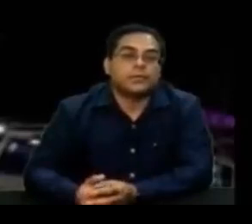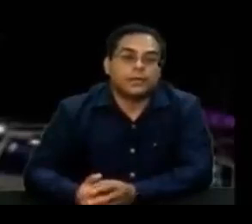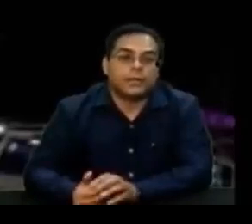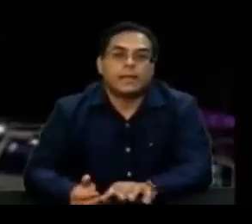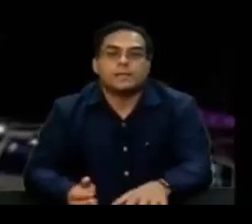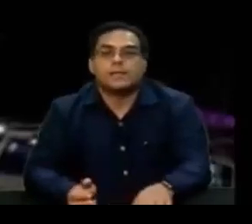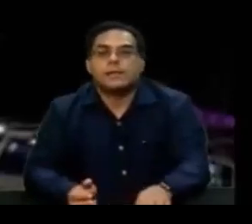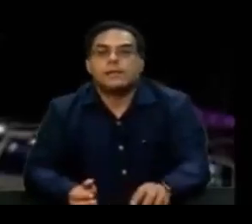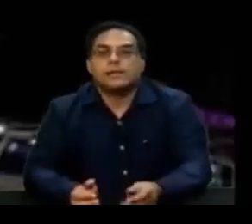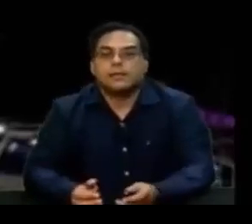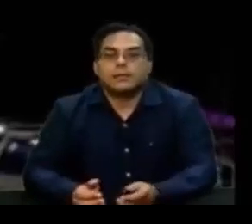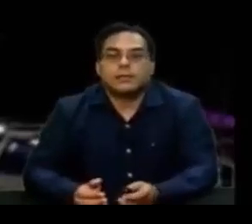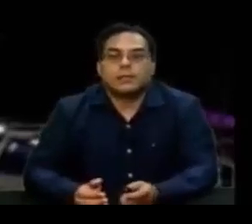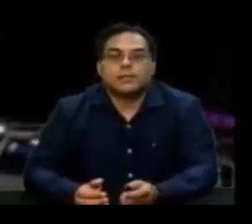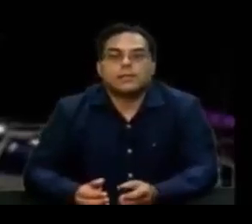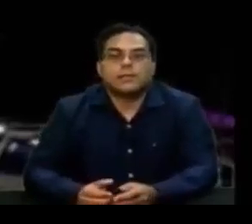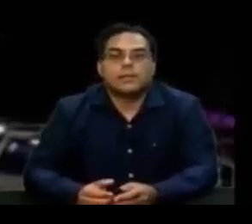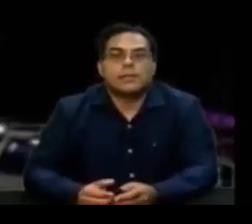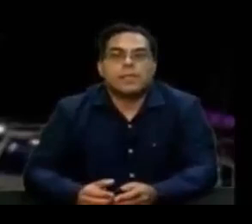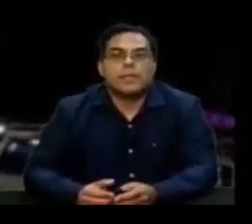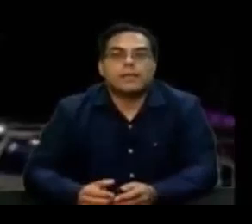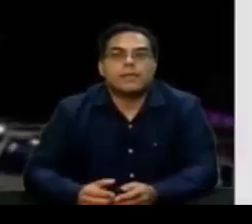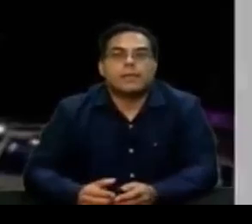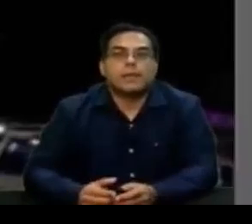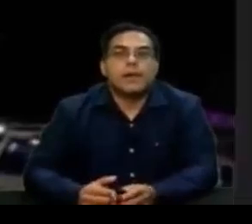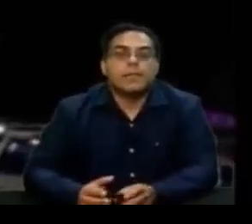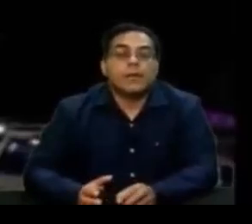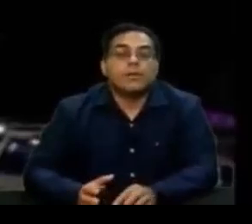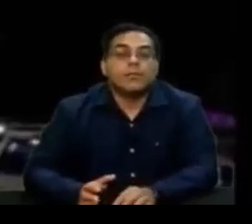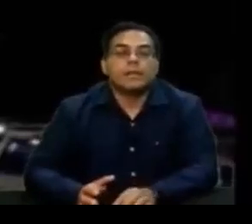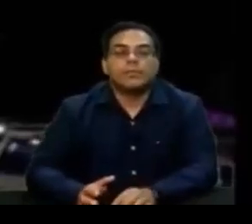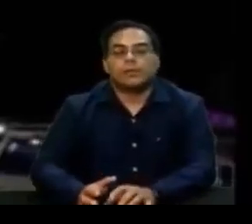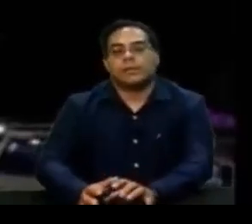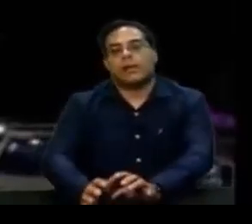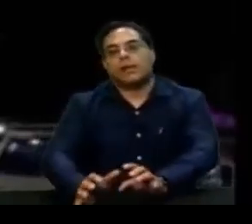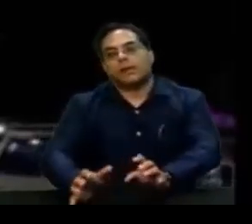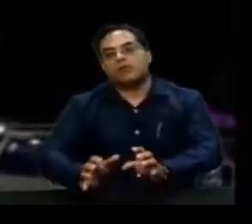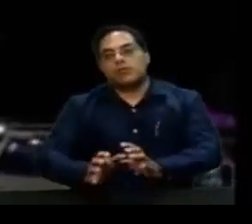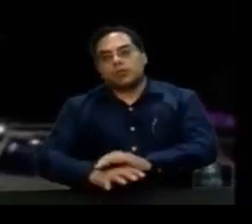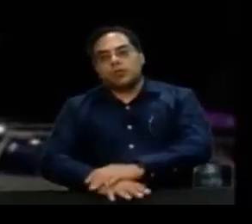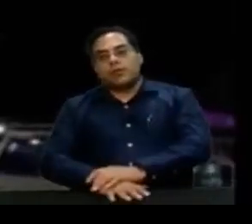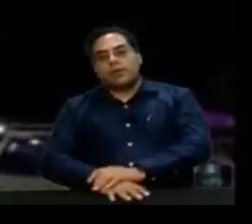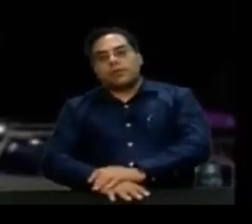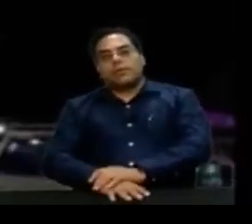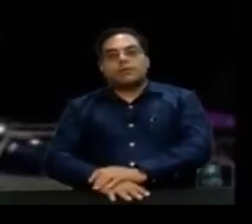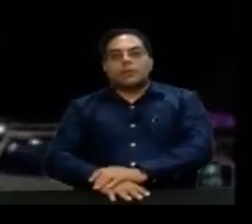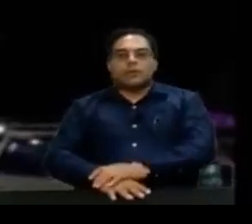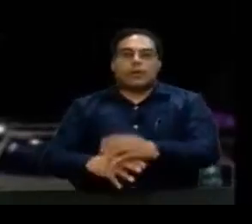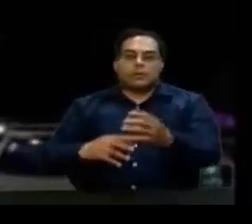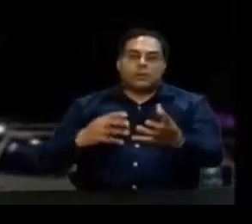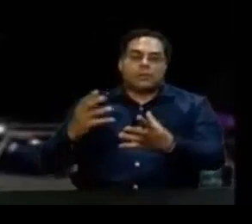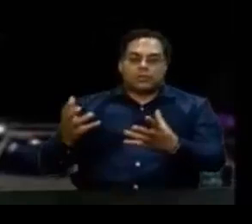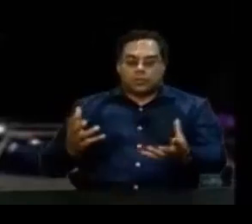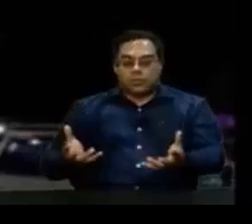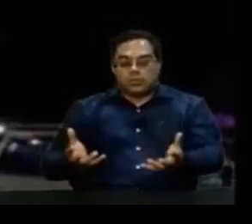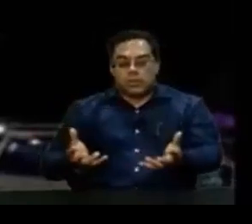traumatismos laterales, ¿no? Muy bien. Pero algo bien importante para la reducción, para podernos apoyar o